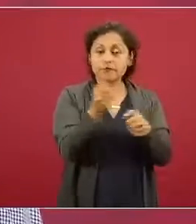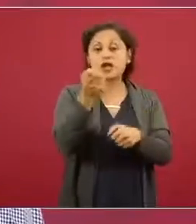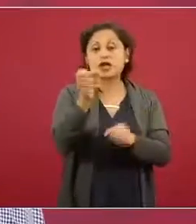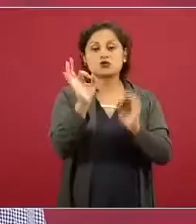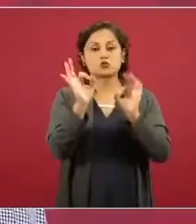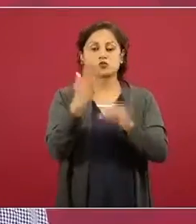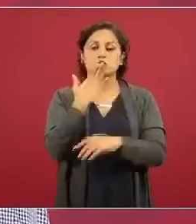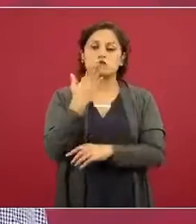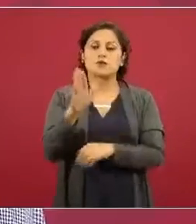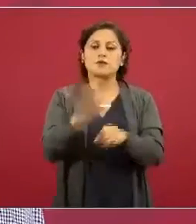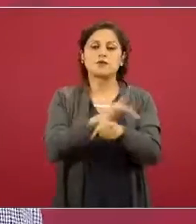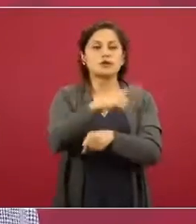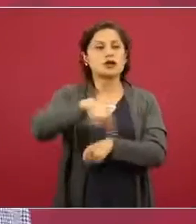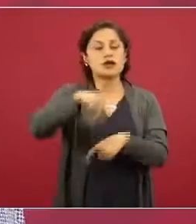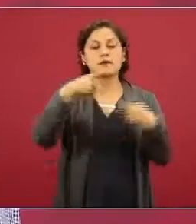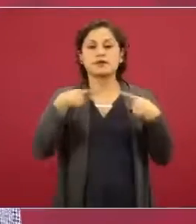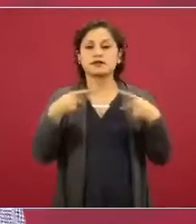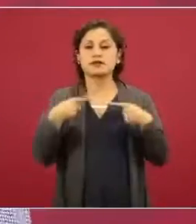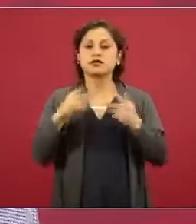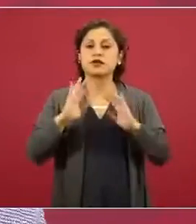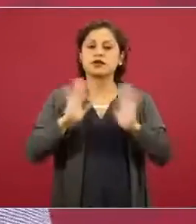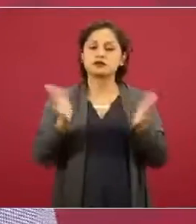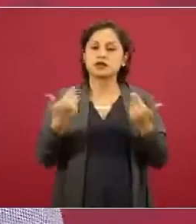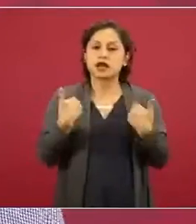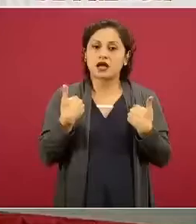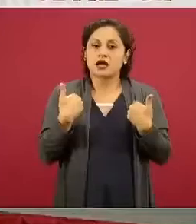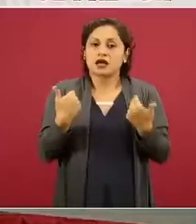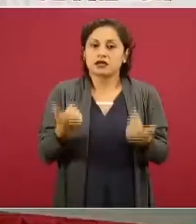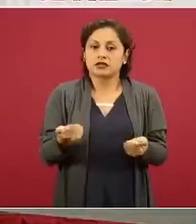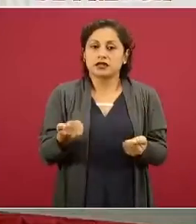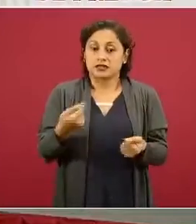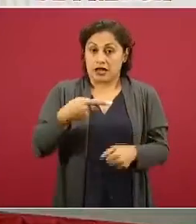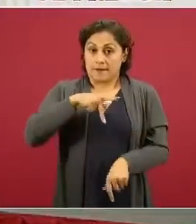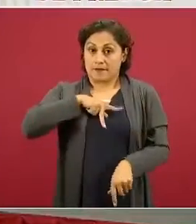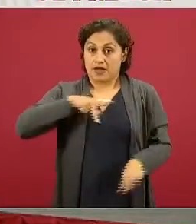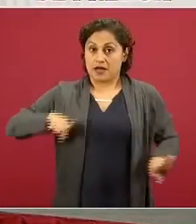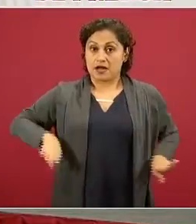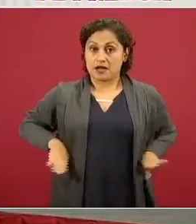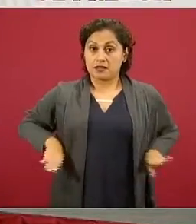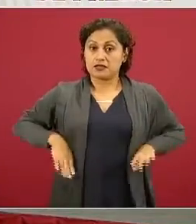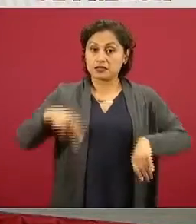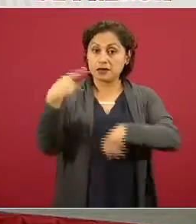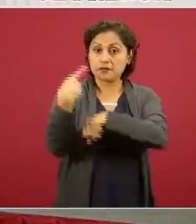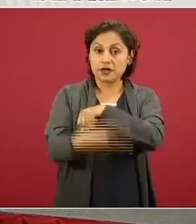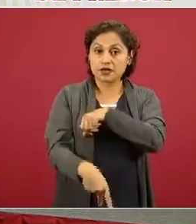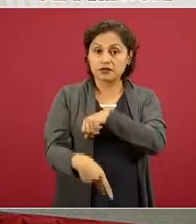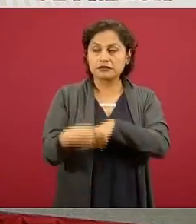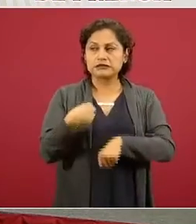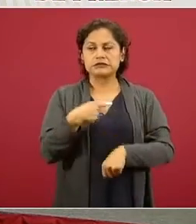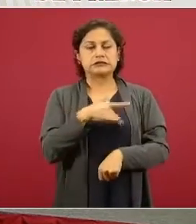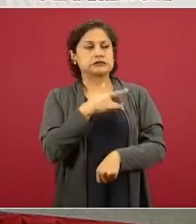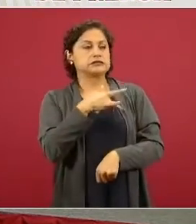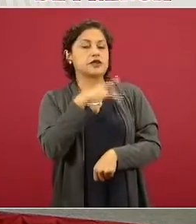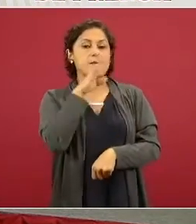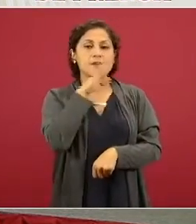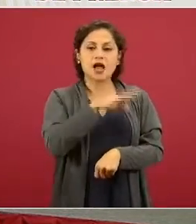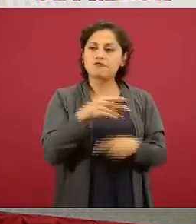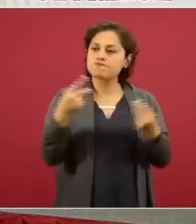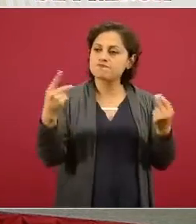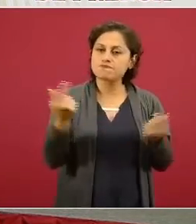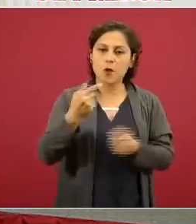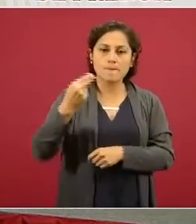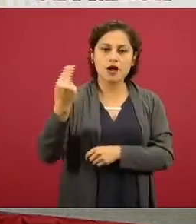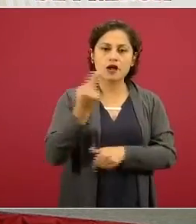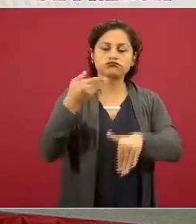entienda más que, más aún si pertenecen a grupos de alto riesgo, acudan rápidamente a servicios